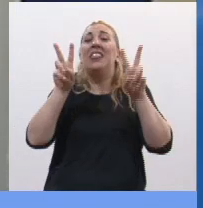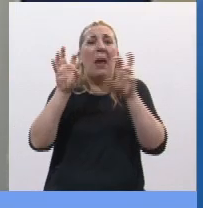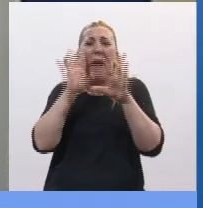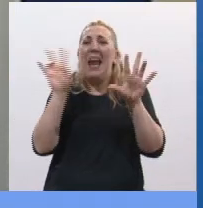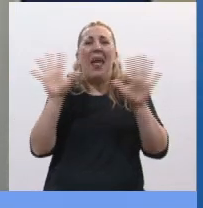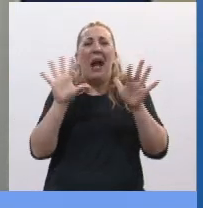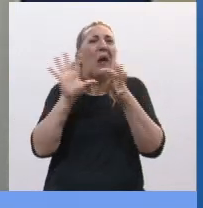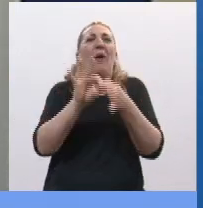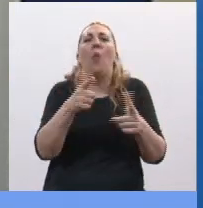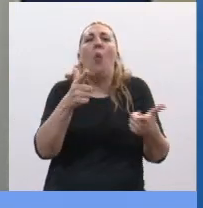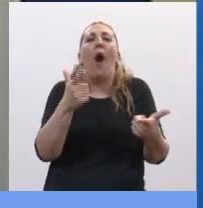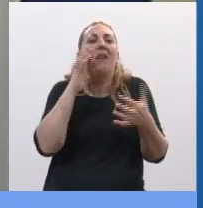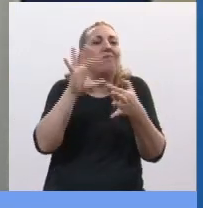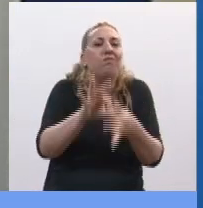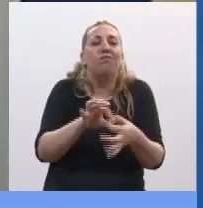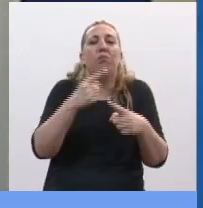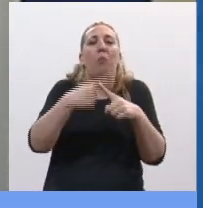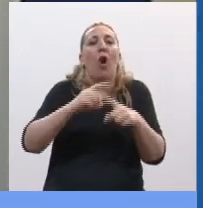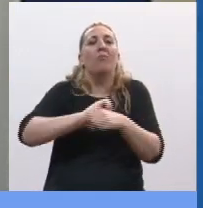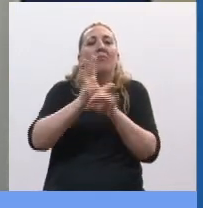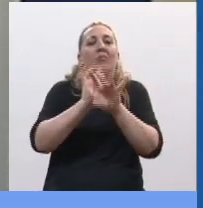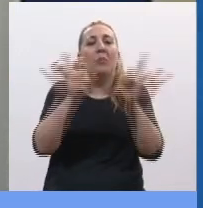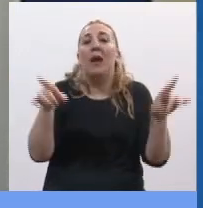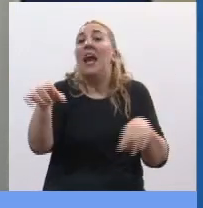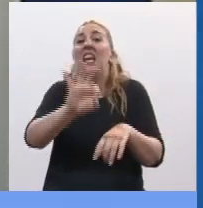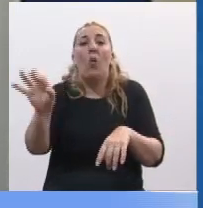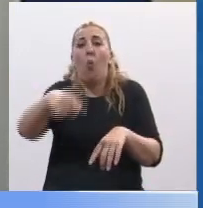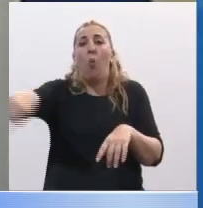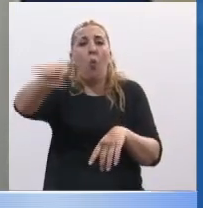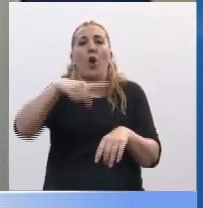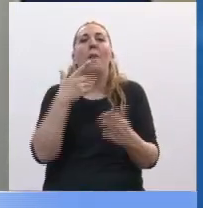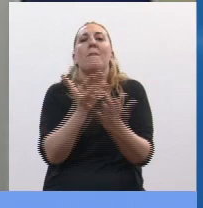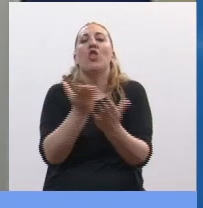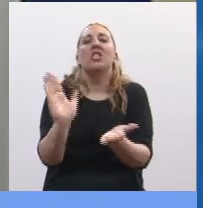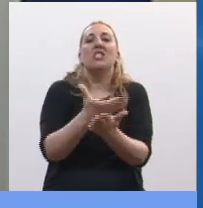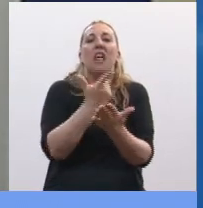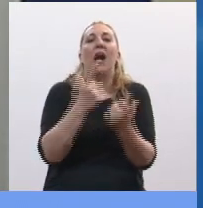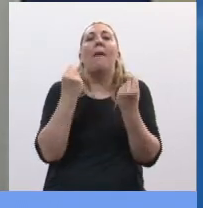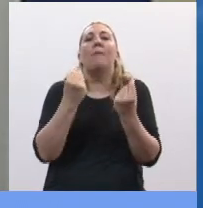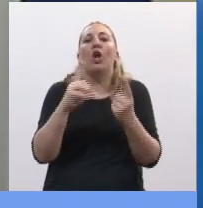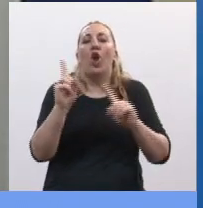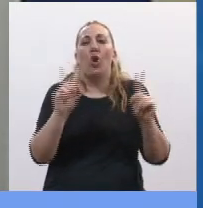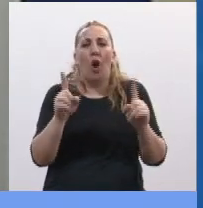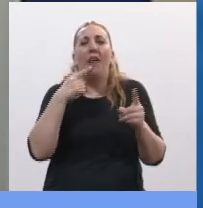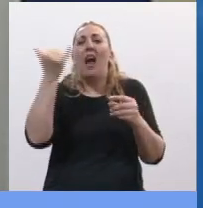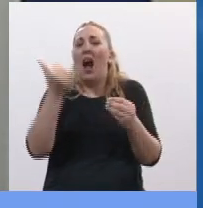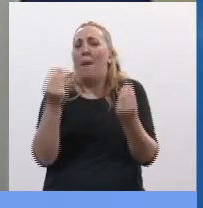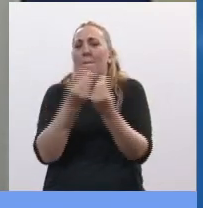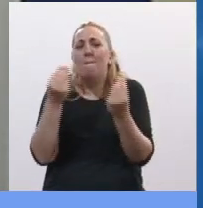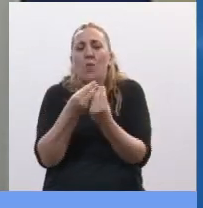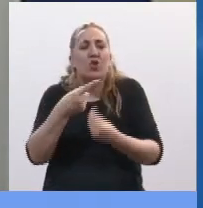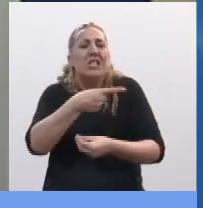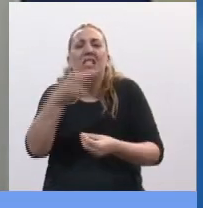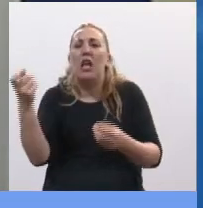los autores pidió su retiro por el criterio de oportunidad. Existen cientos de proyectos en tratamiento de comisiones de Juntos por el